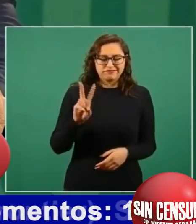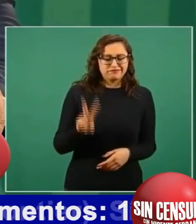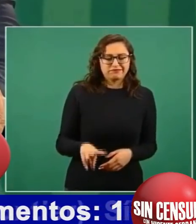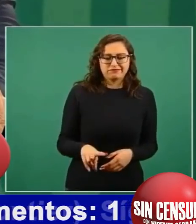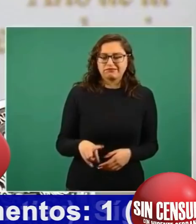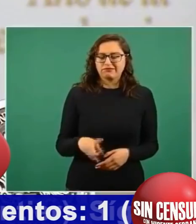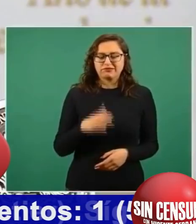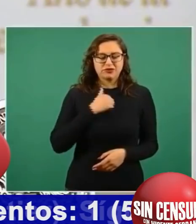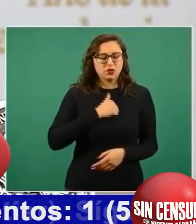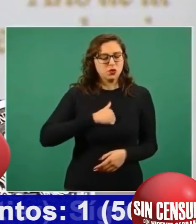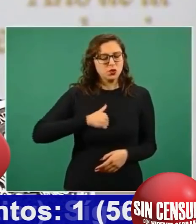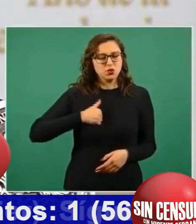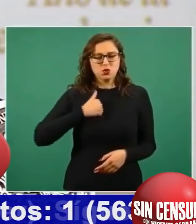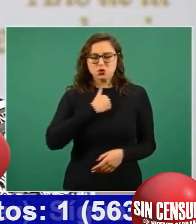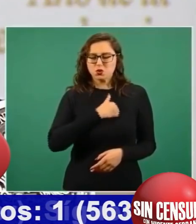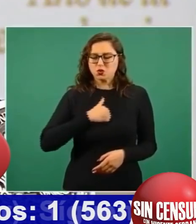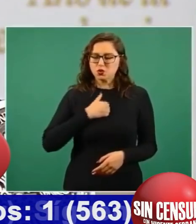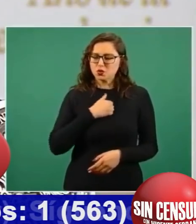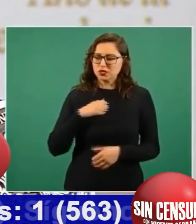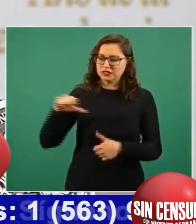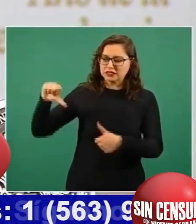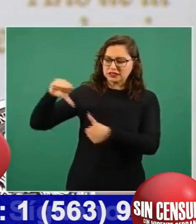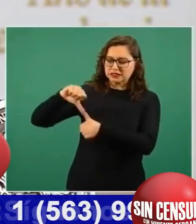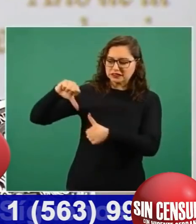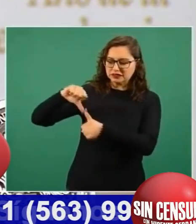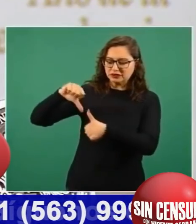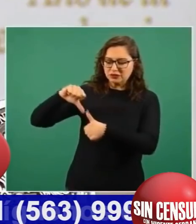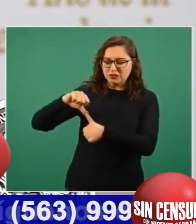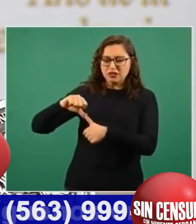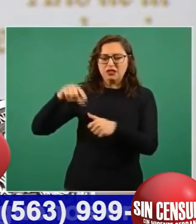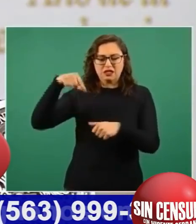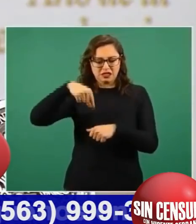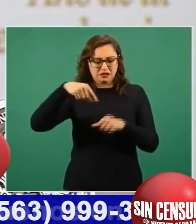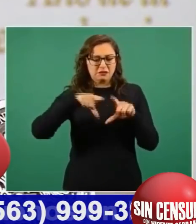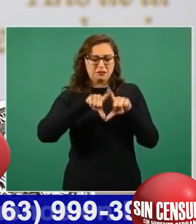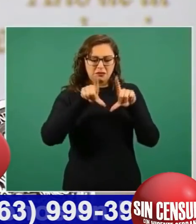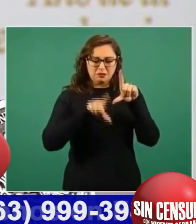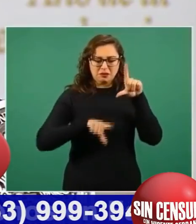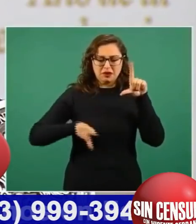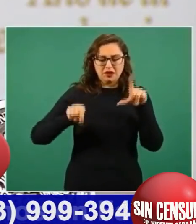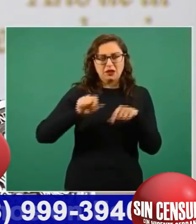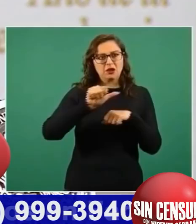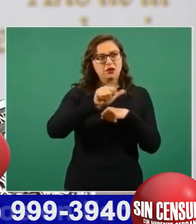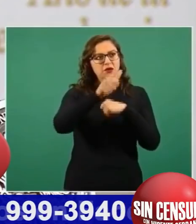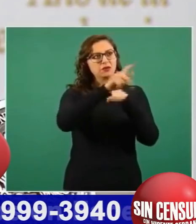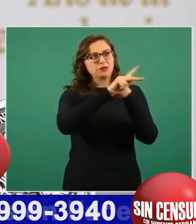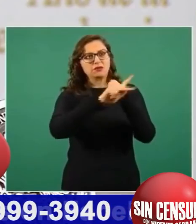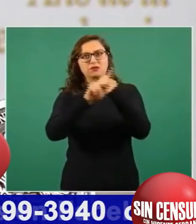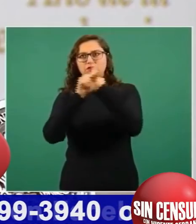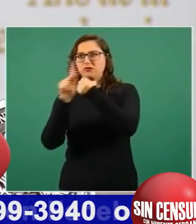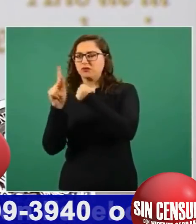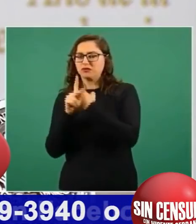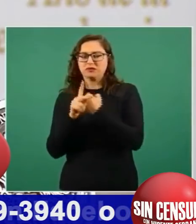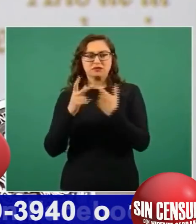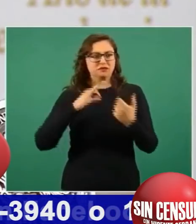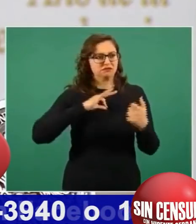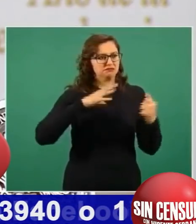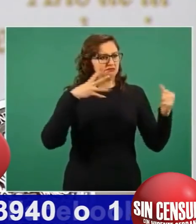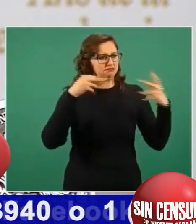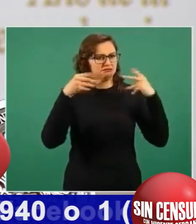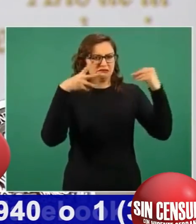países centroamericanos como nosotros y como muchos otros países en el mundo y ellos no tengan acceso a la